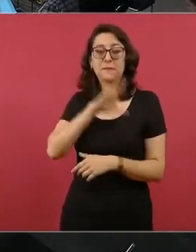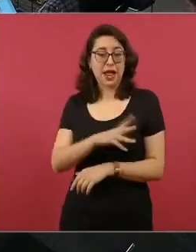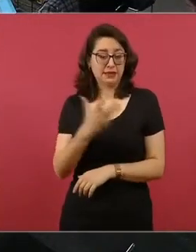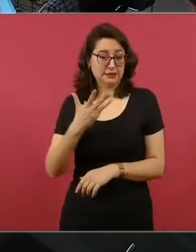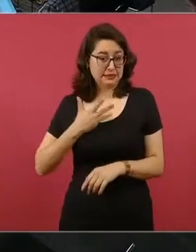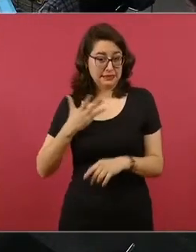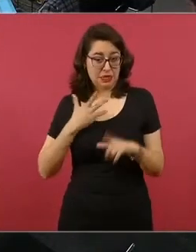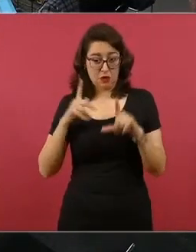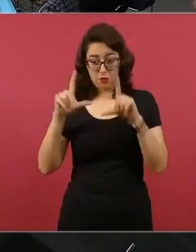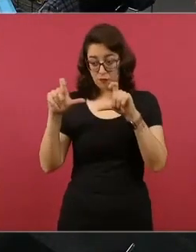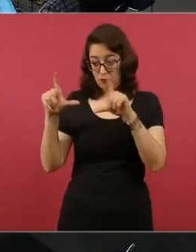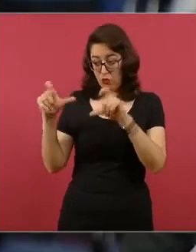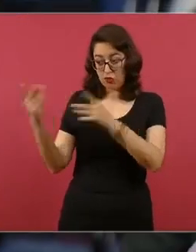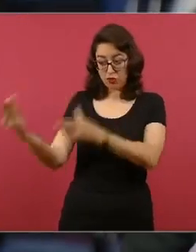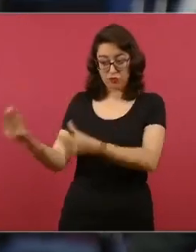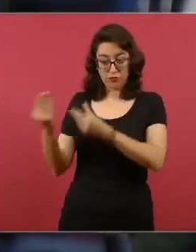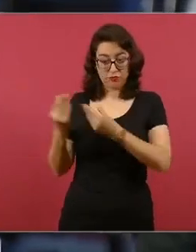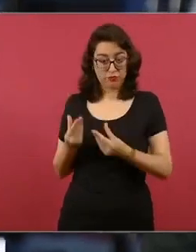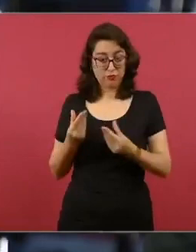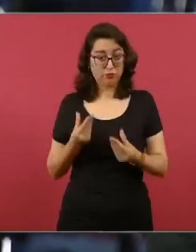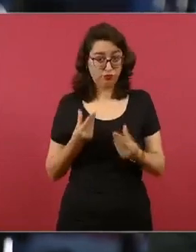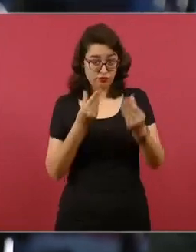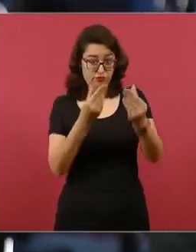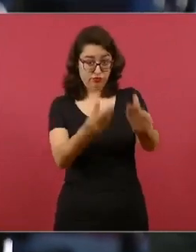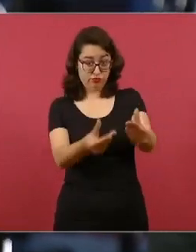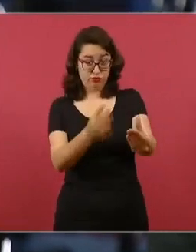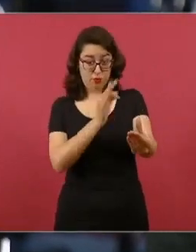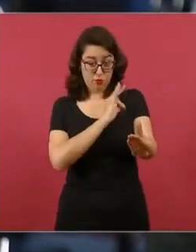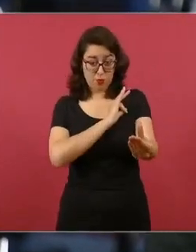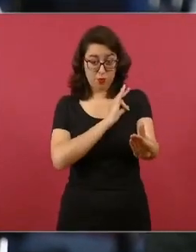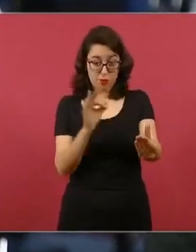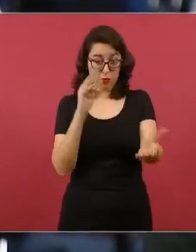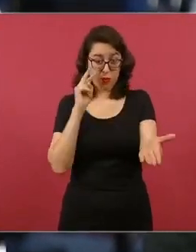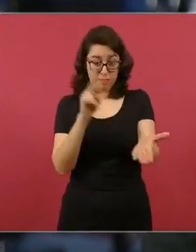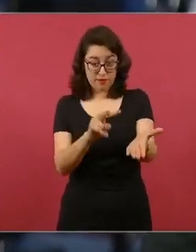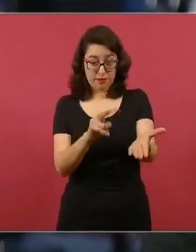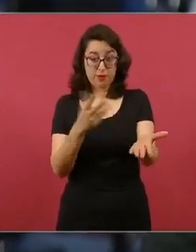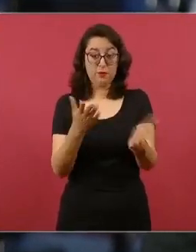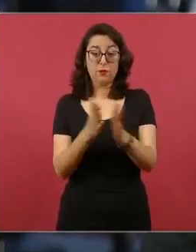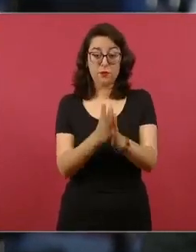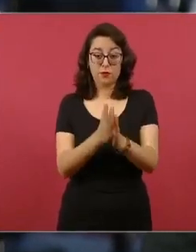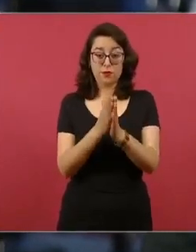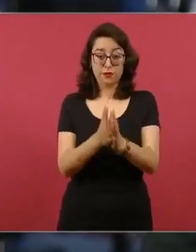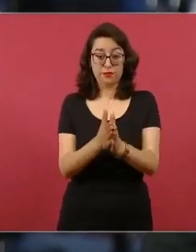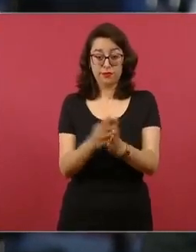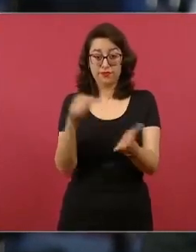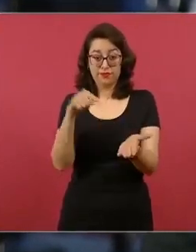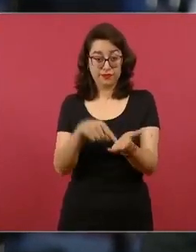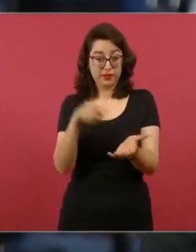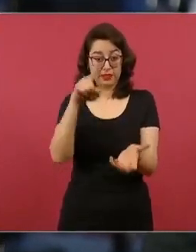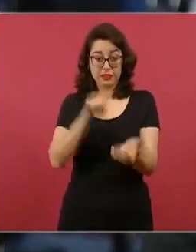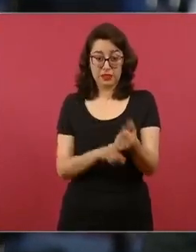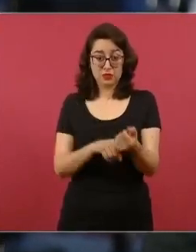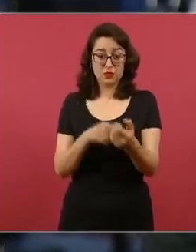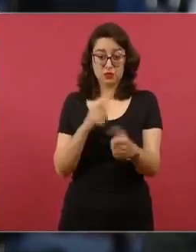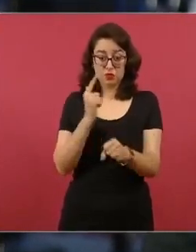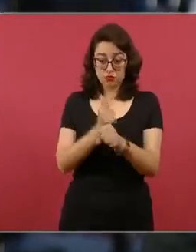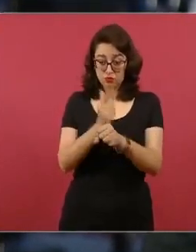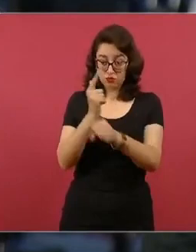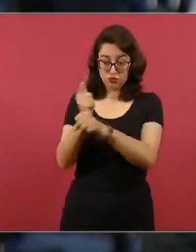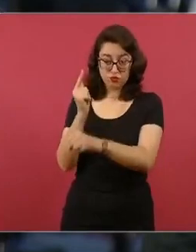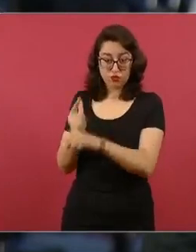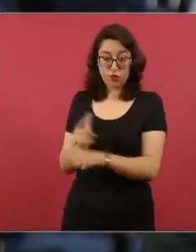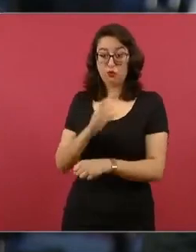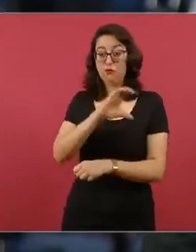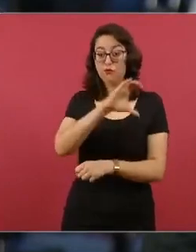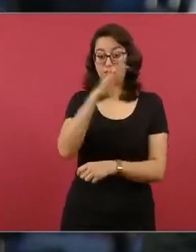que me pidieron entregárselo, sí. Si se los hago llegar a través, sí, de Jesús, por favor. Sí. Aquí vienen todas las fotos que él